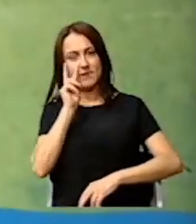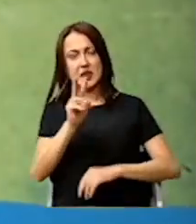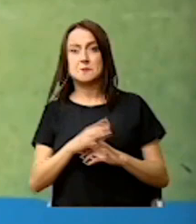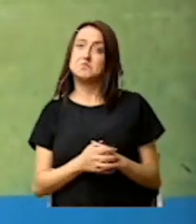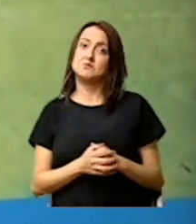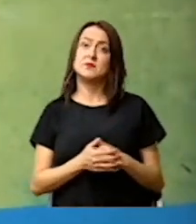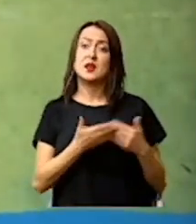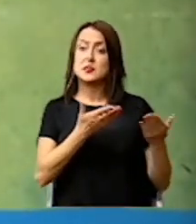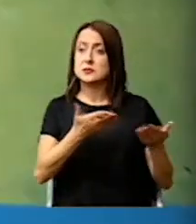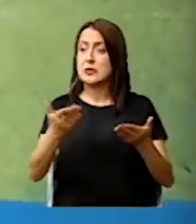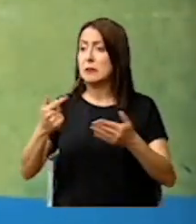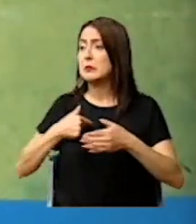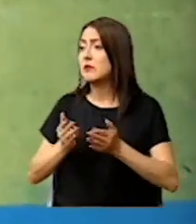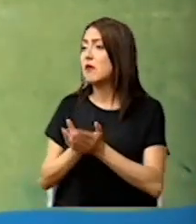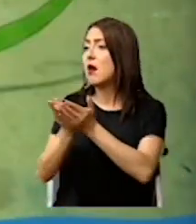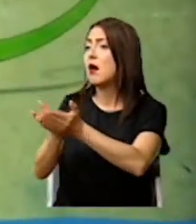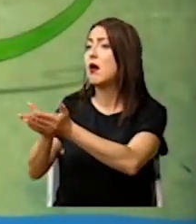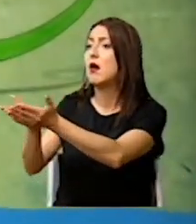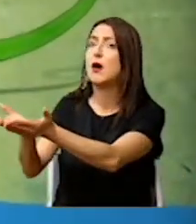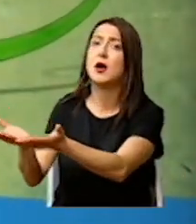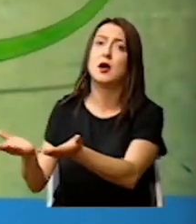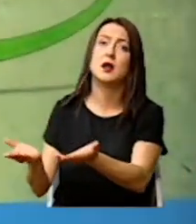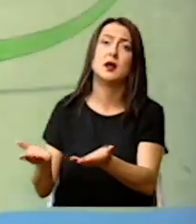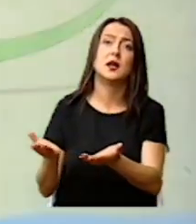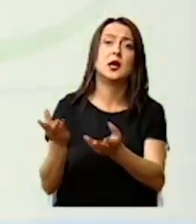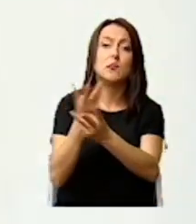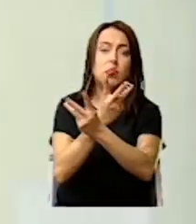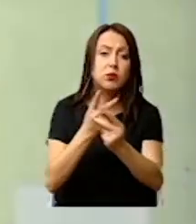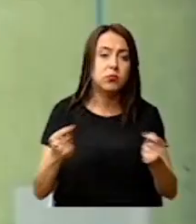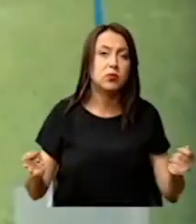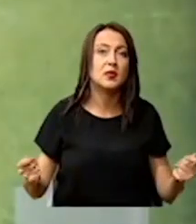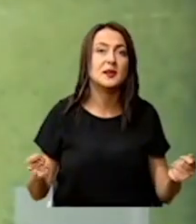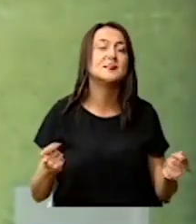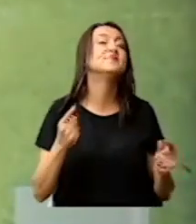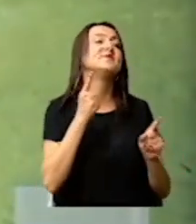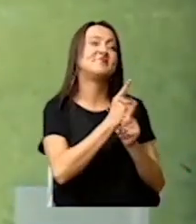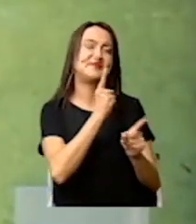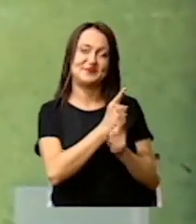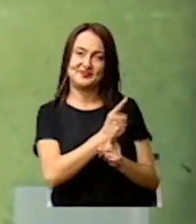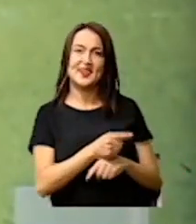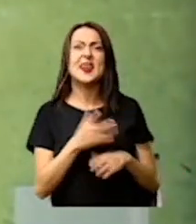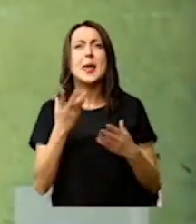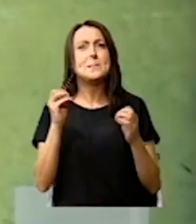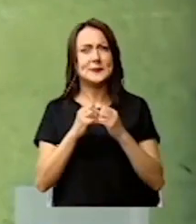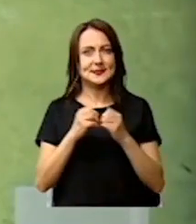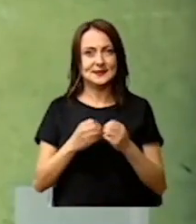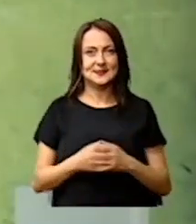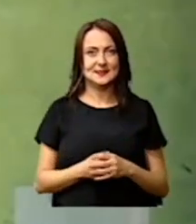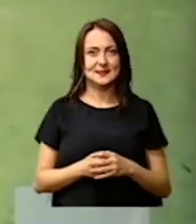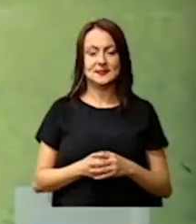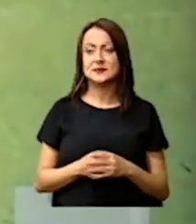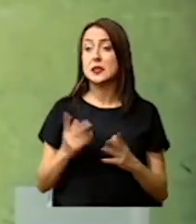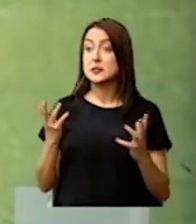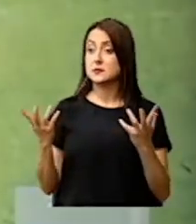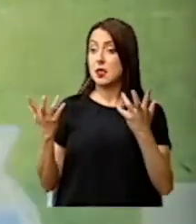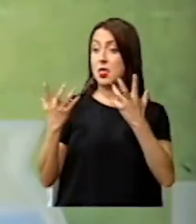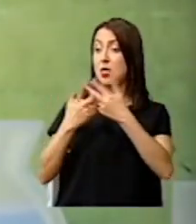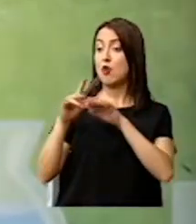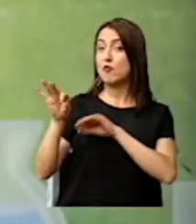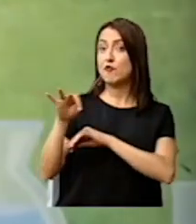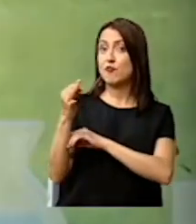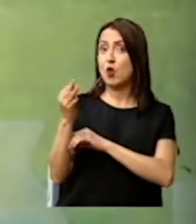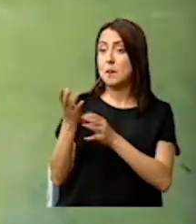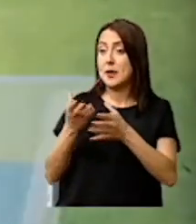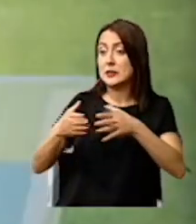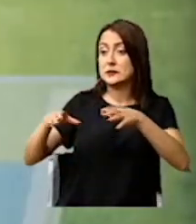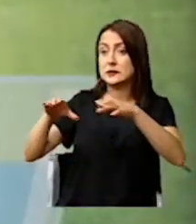lleva mis barquitos. O sea... ¿Qué escurre? Muy bien, amigo. ¿Y qué me dices ahora? Se adapta a la forma del